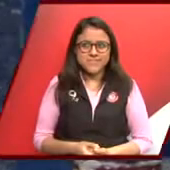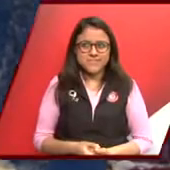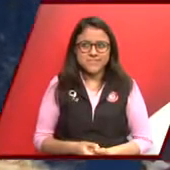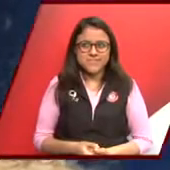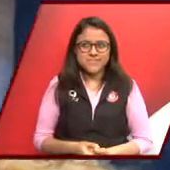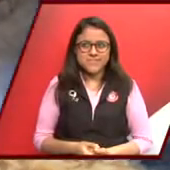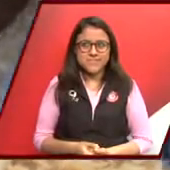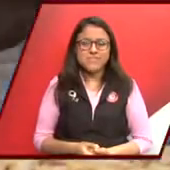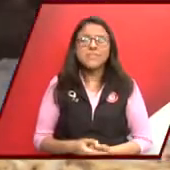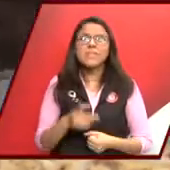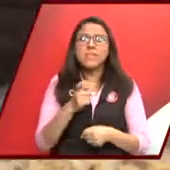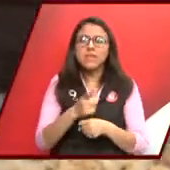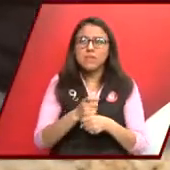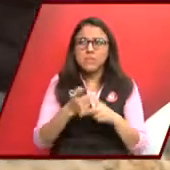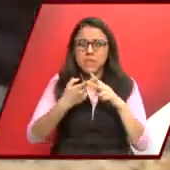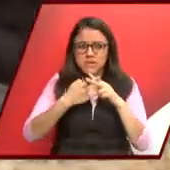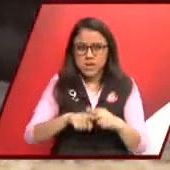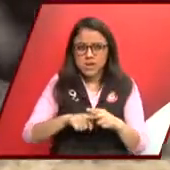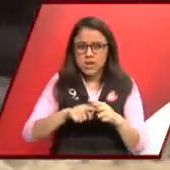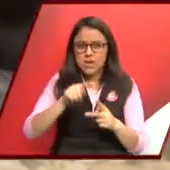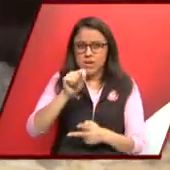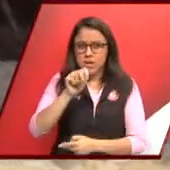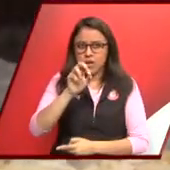Primero me hacían mis trompos,